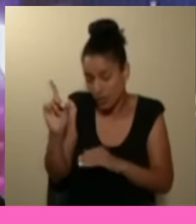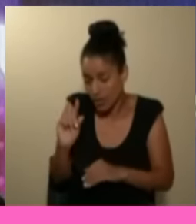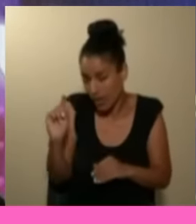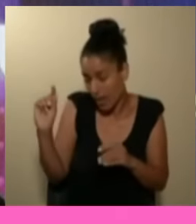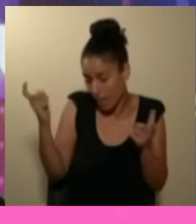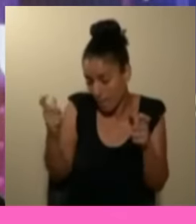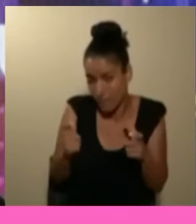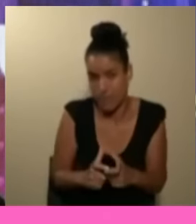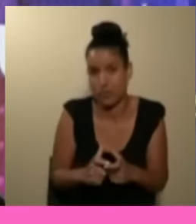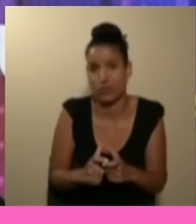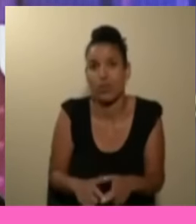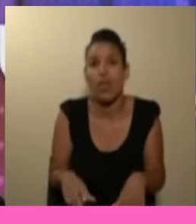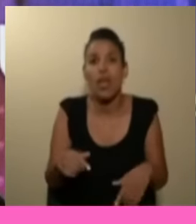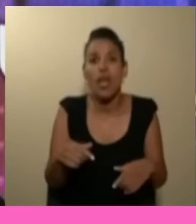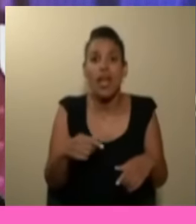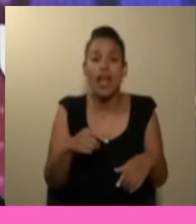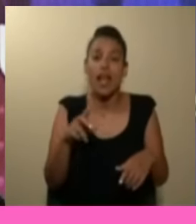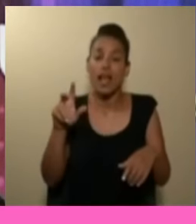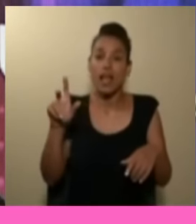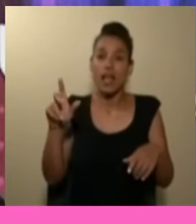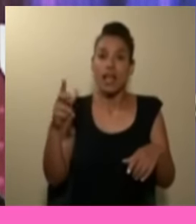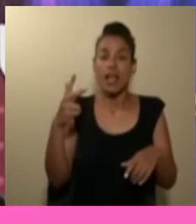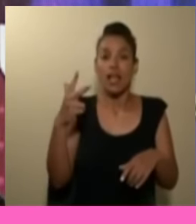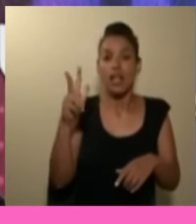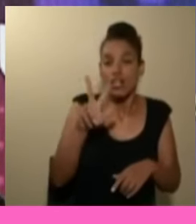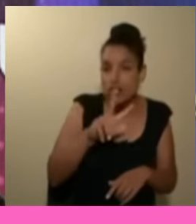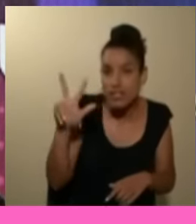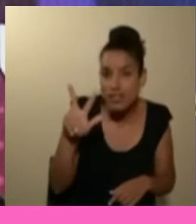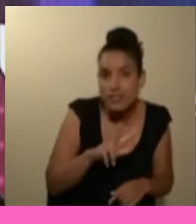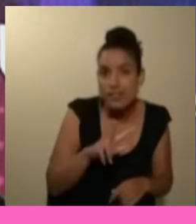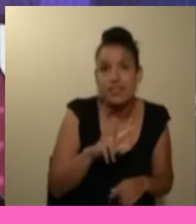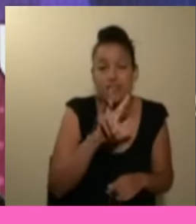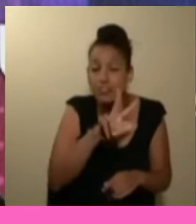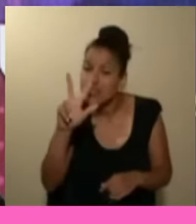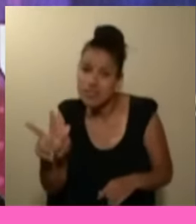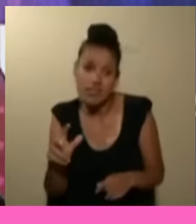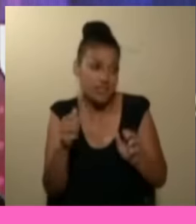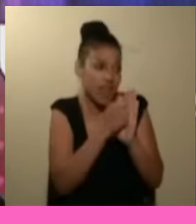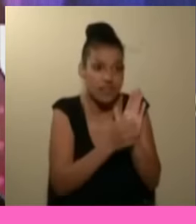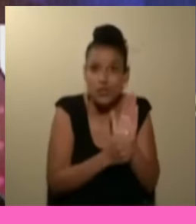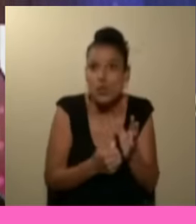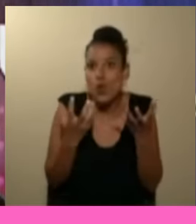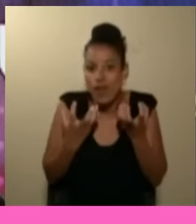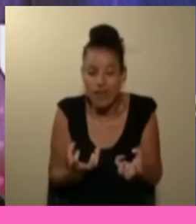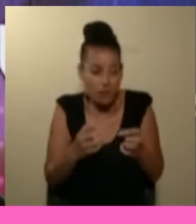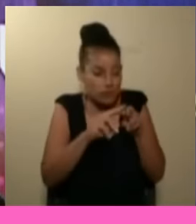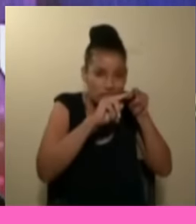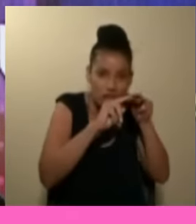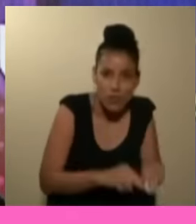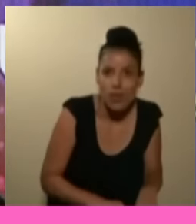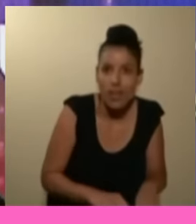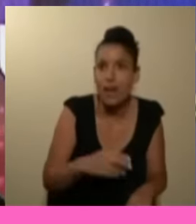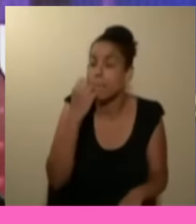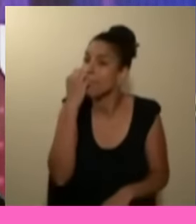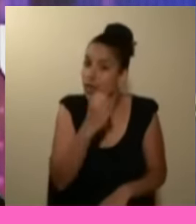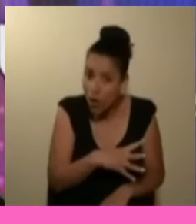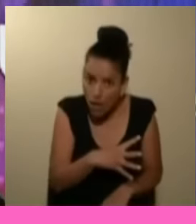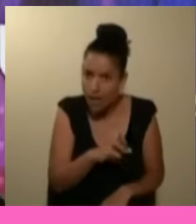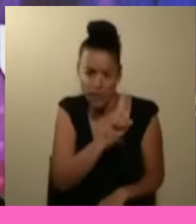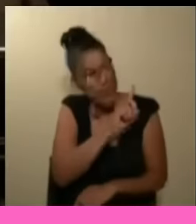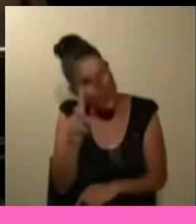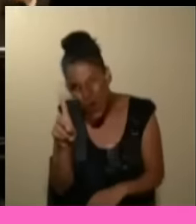33 artículos que queremos anular, derogar, no mejoran la seguridad, la empeoran. Eliminan garantías básicas para la ciudadanía.